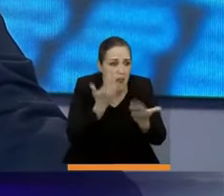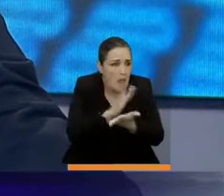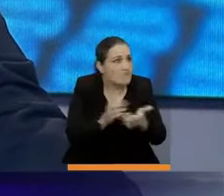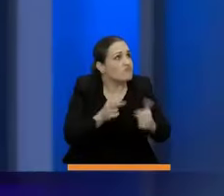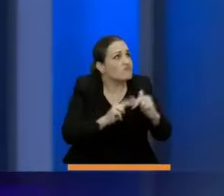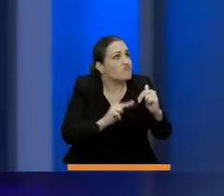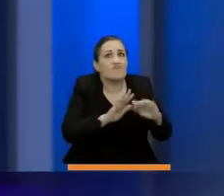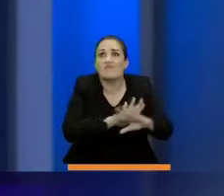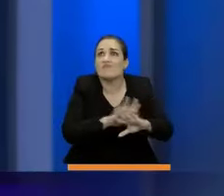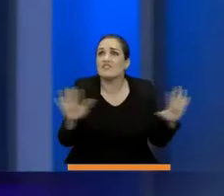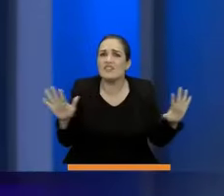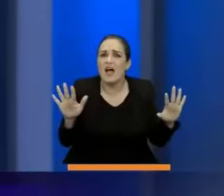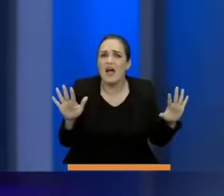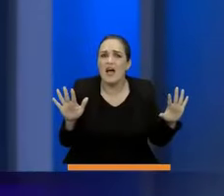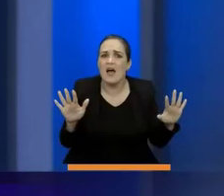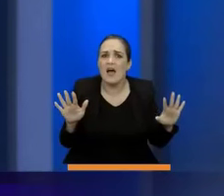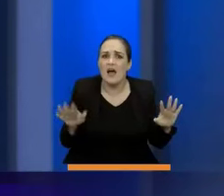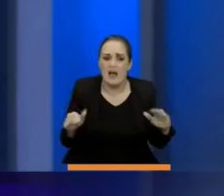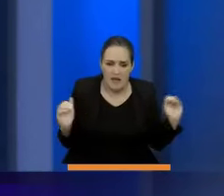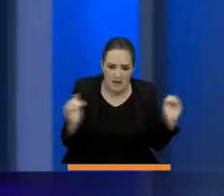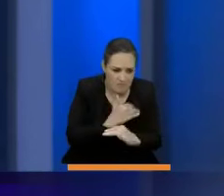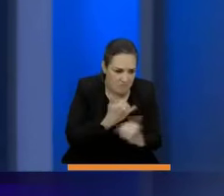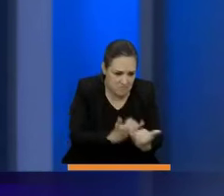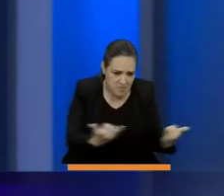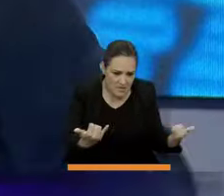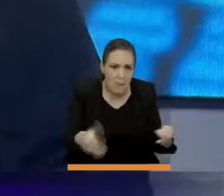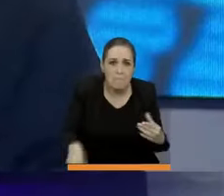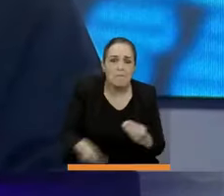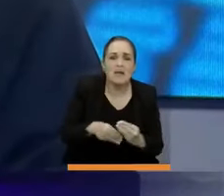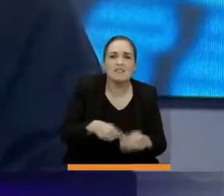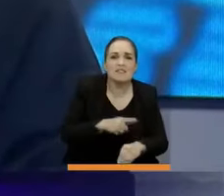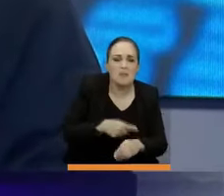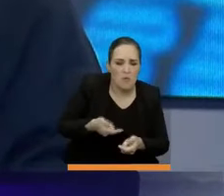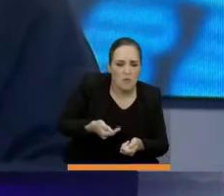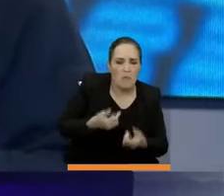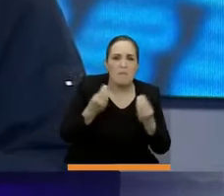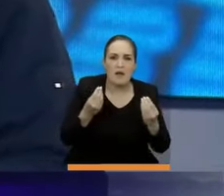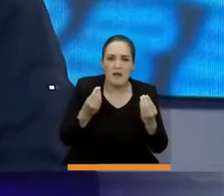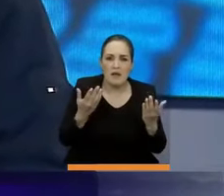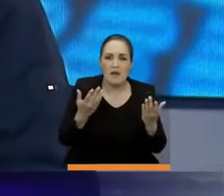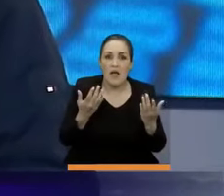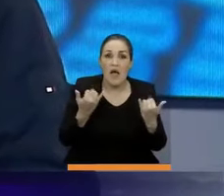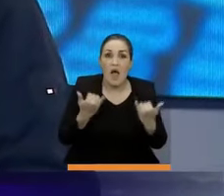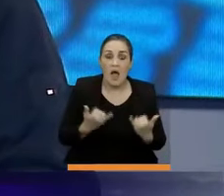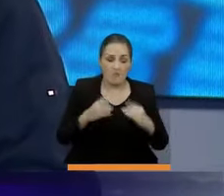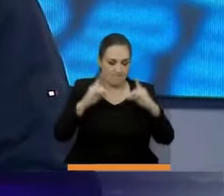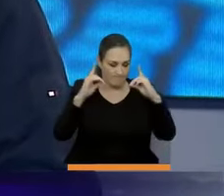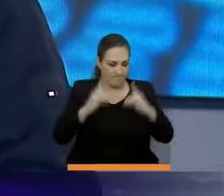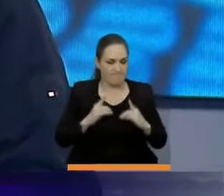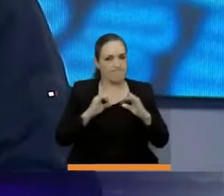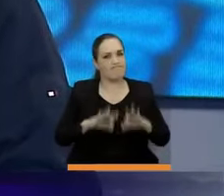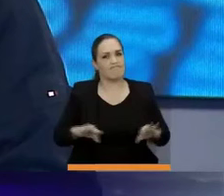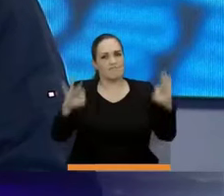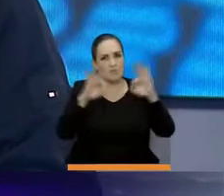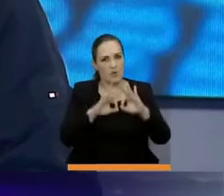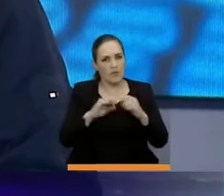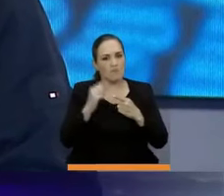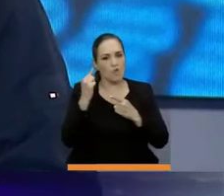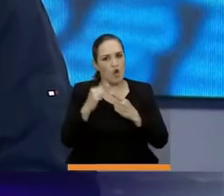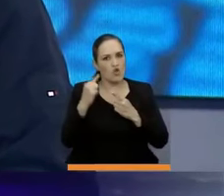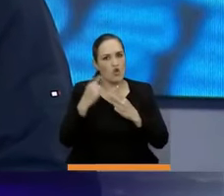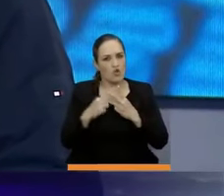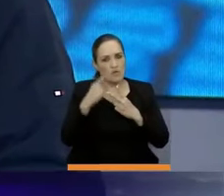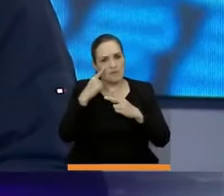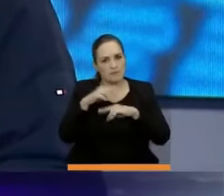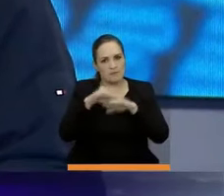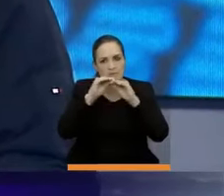adición de esas vías que se iban a construir con recursos de la paz? Entonces, estamos tomando unas medidas muy importantes. Yo creo que es importante que la